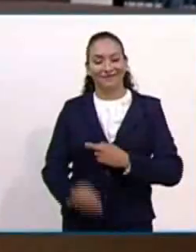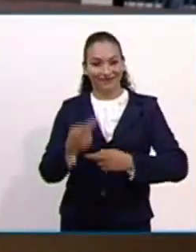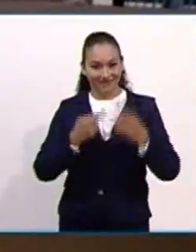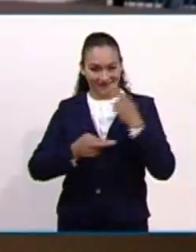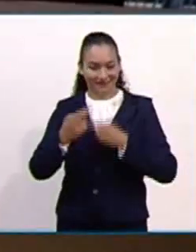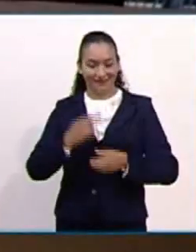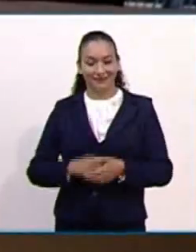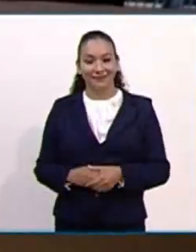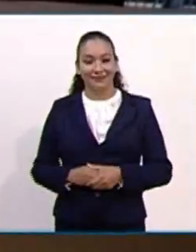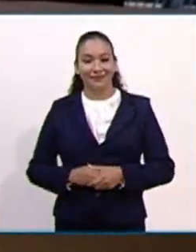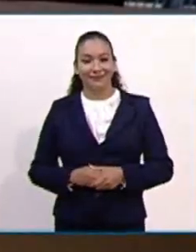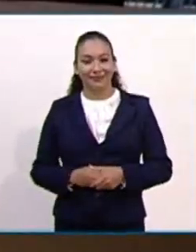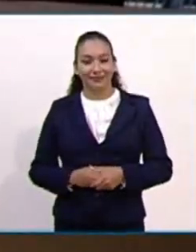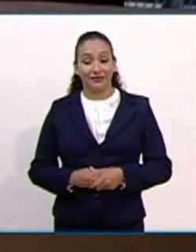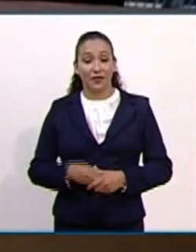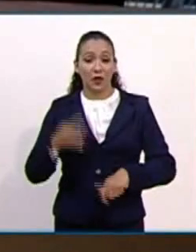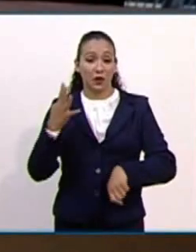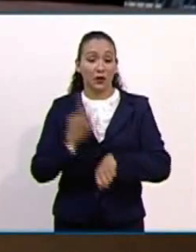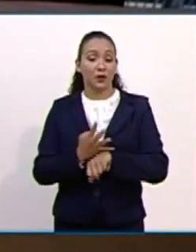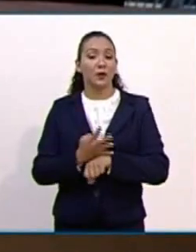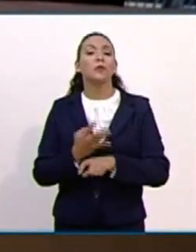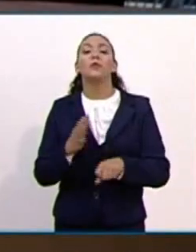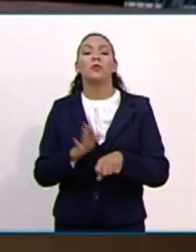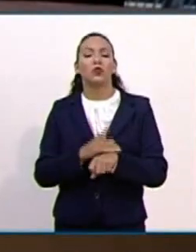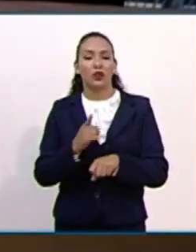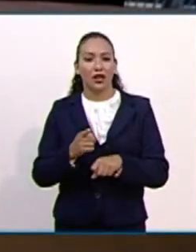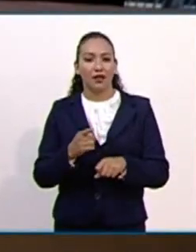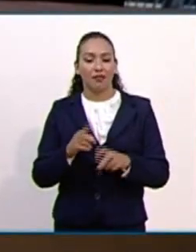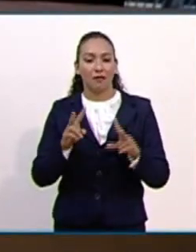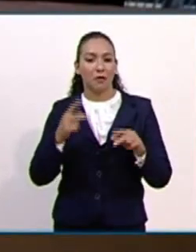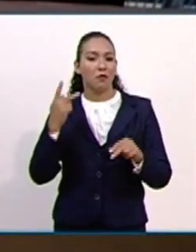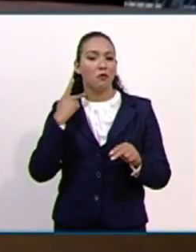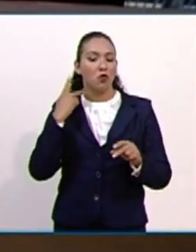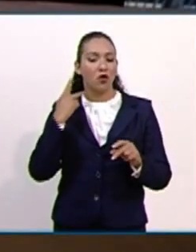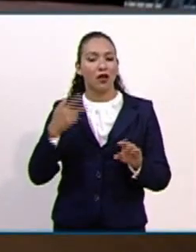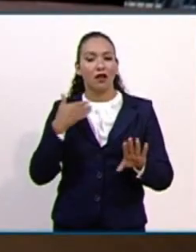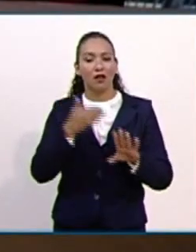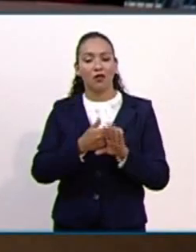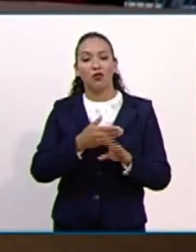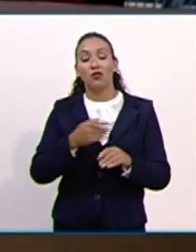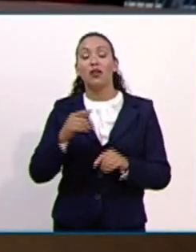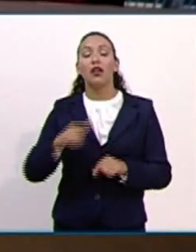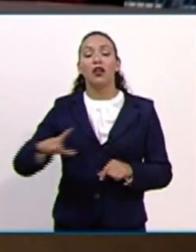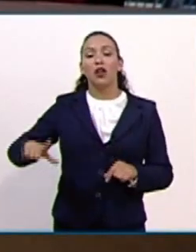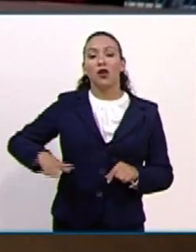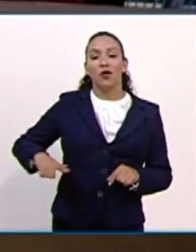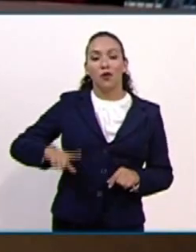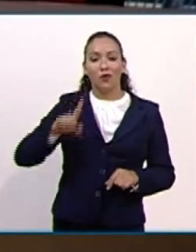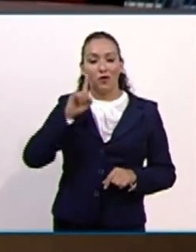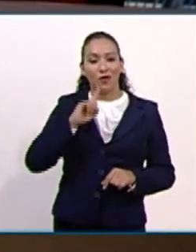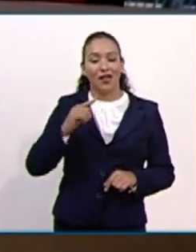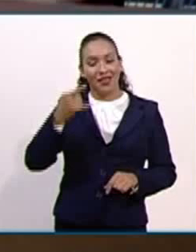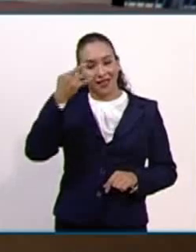Al regresar, sancionan por violencia política en razón de género a la gobernadora de